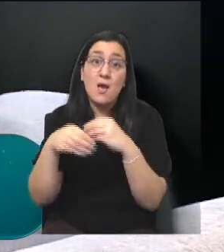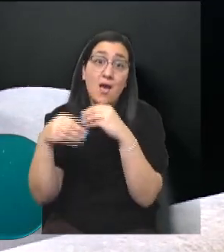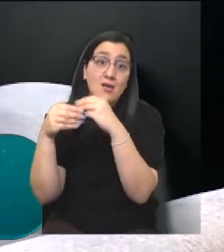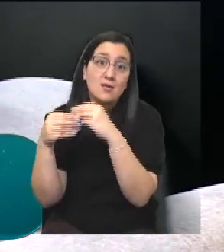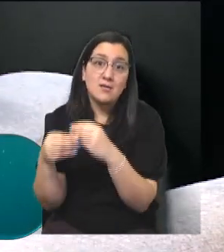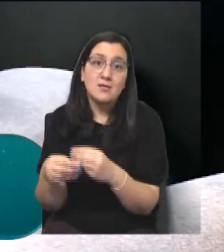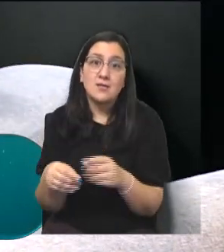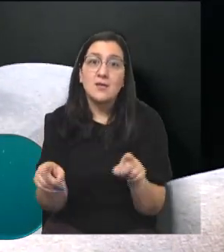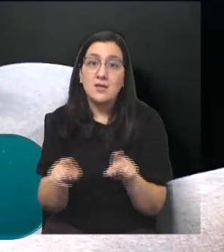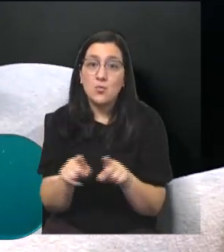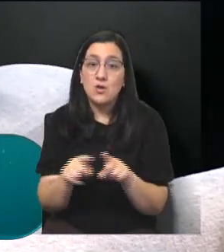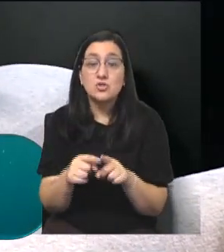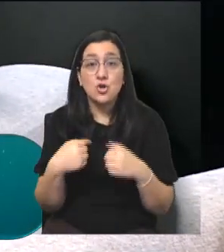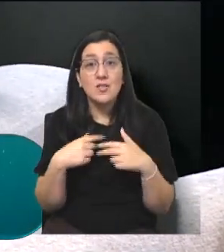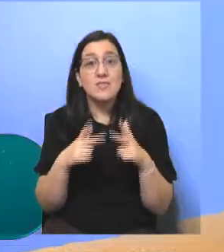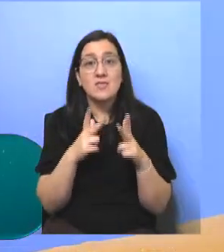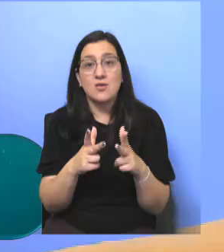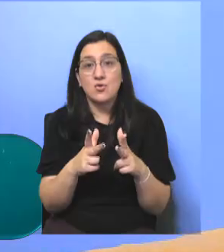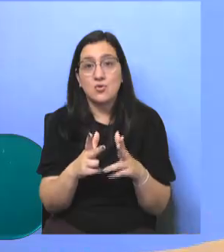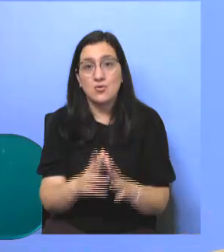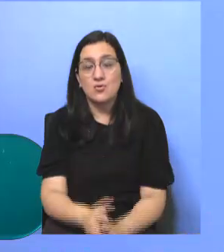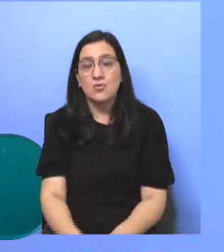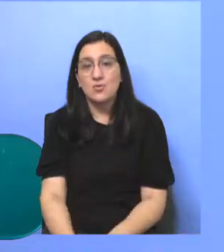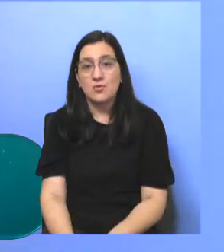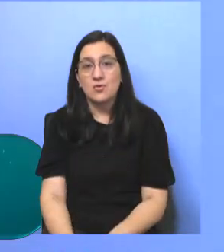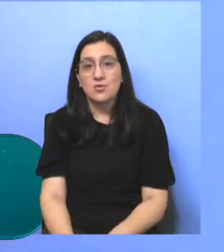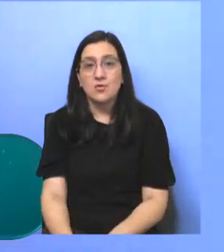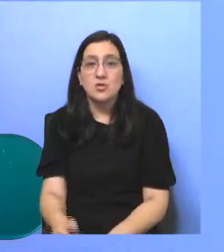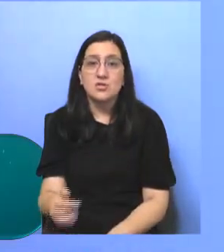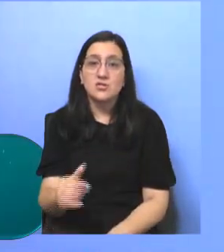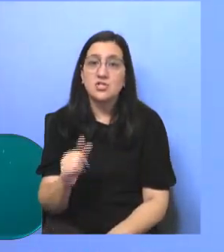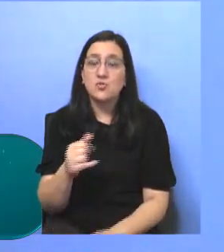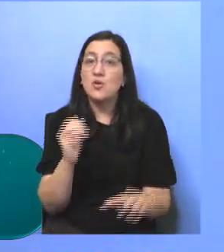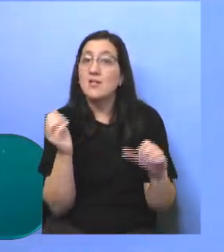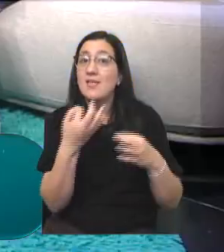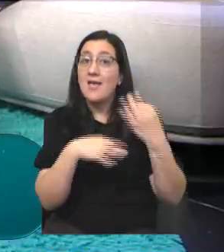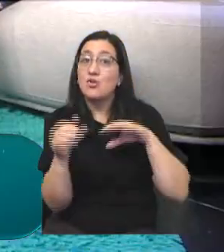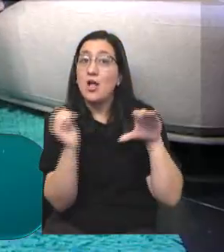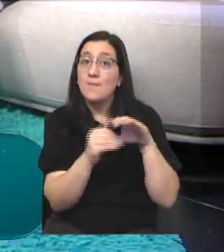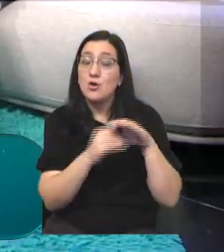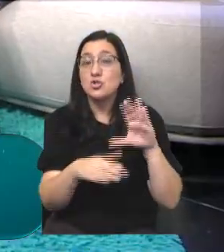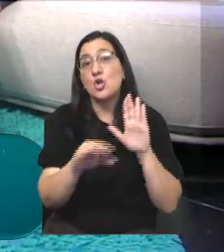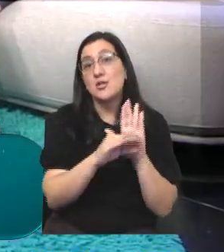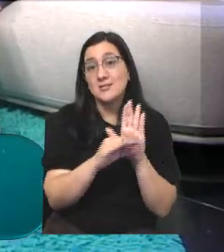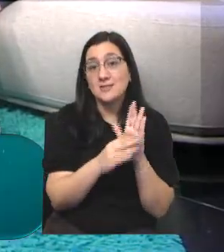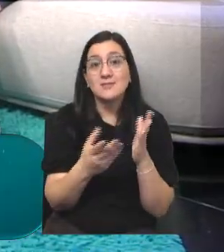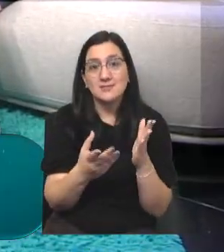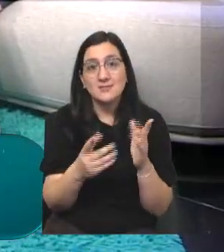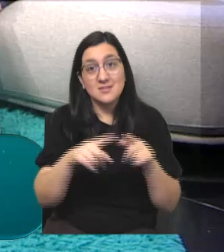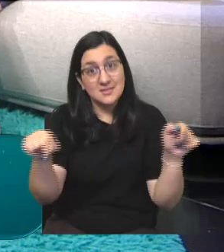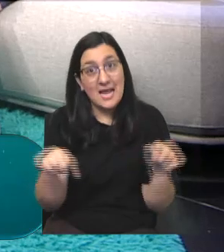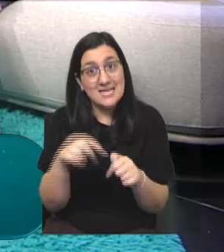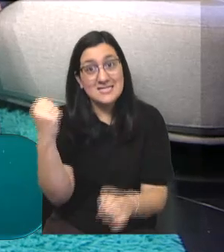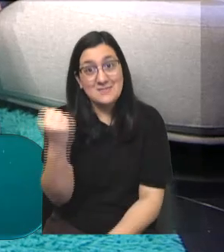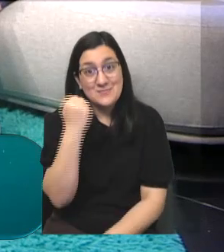igualmente, no quiero dejar de decir que así como a la pasada dijeron, ya estuvimos en el Galpón, estuvimos en el Solís, en todas salas que